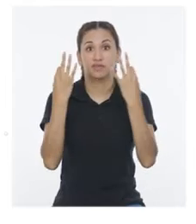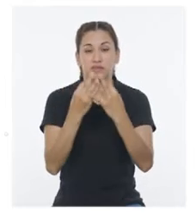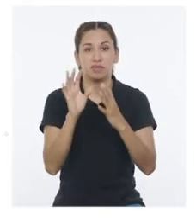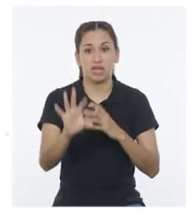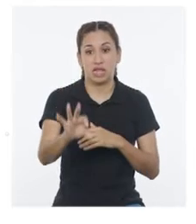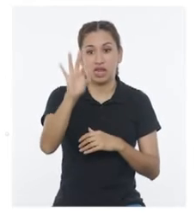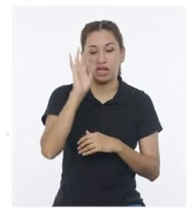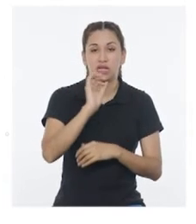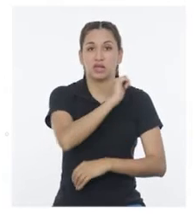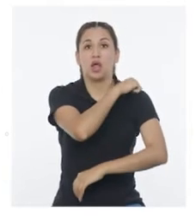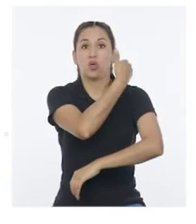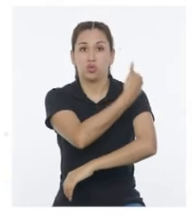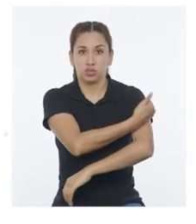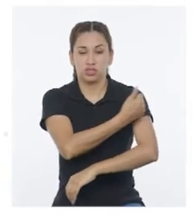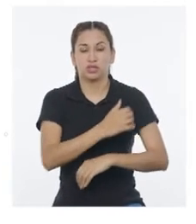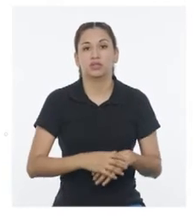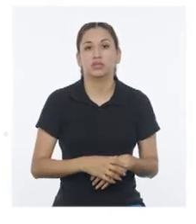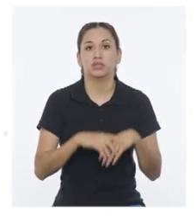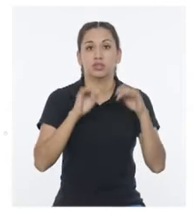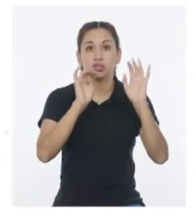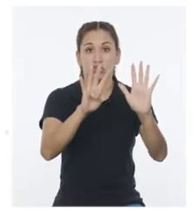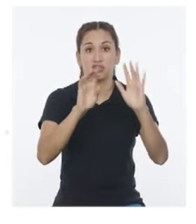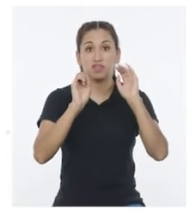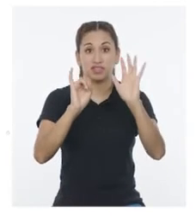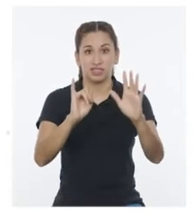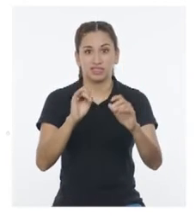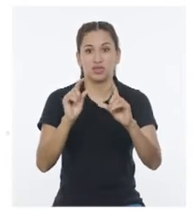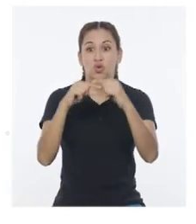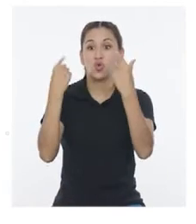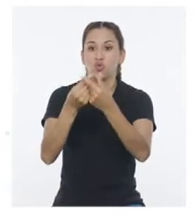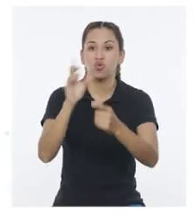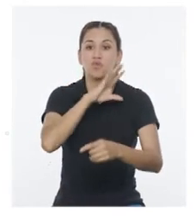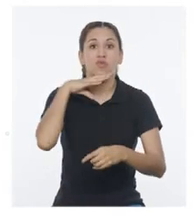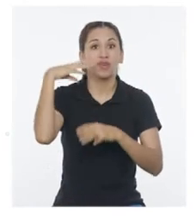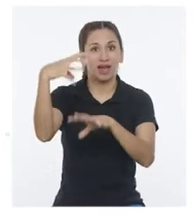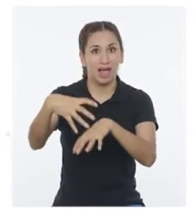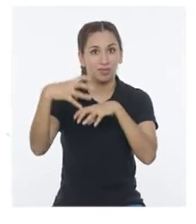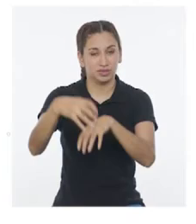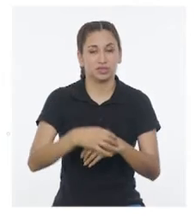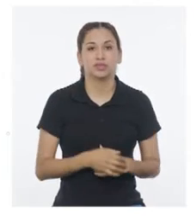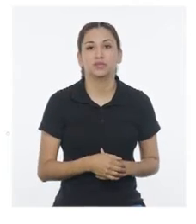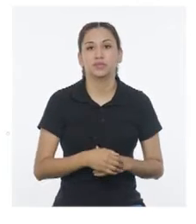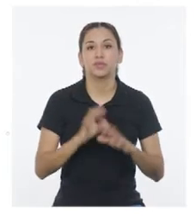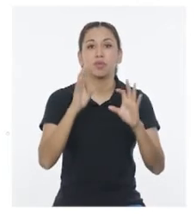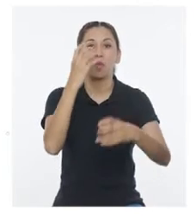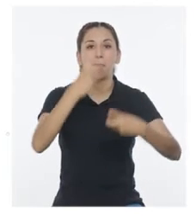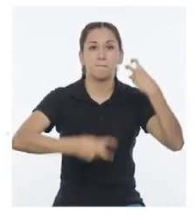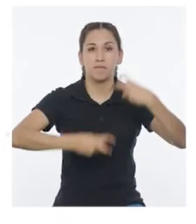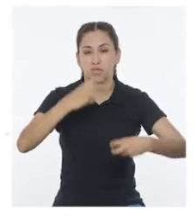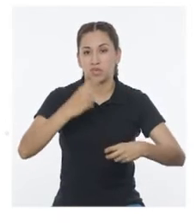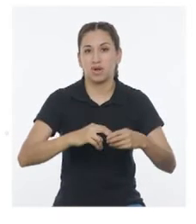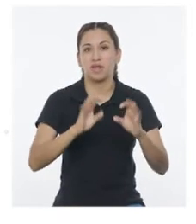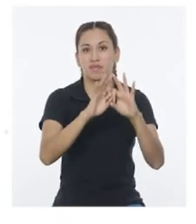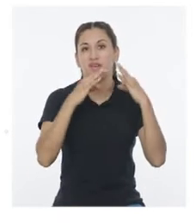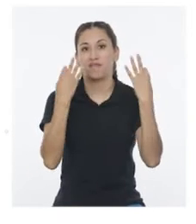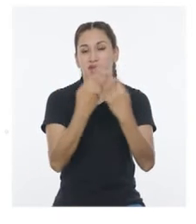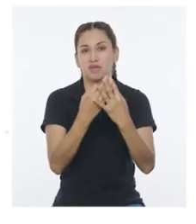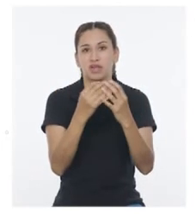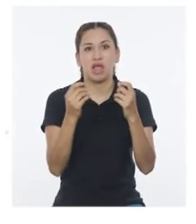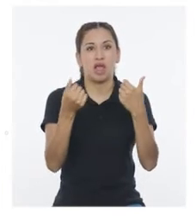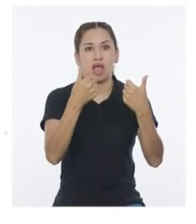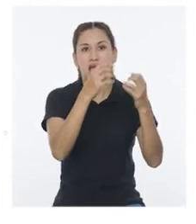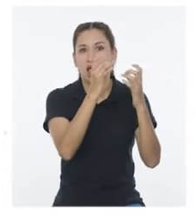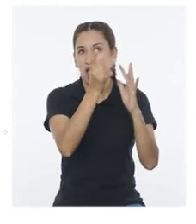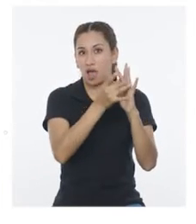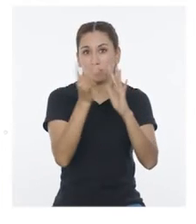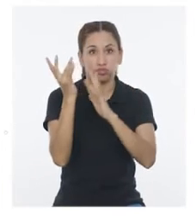6 familias eligieron a las autoridades y 96 a las rondas. En problemas familiares y